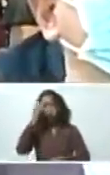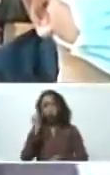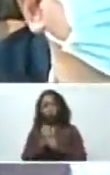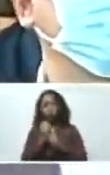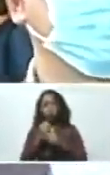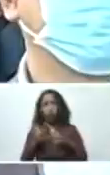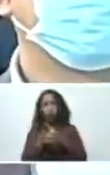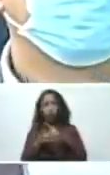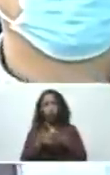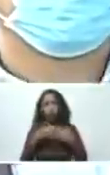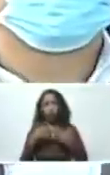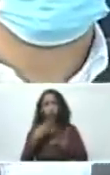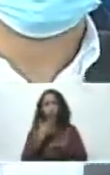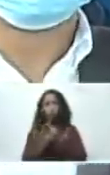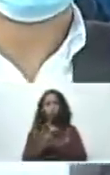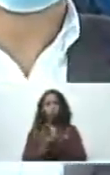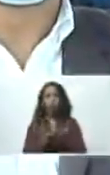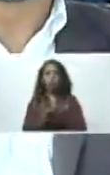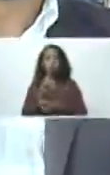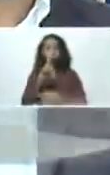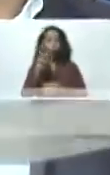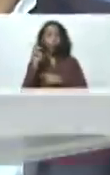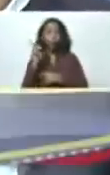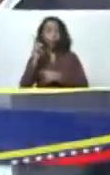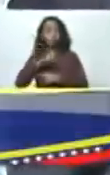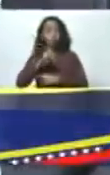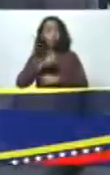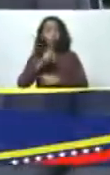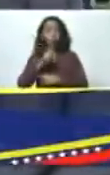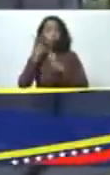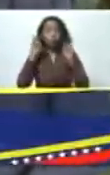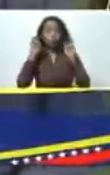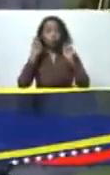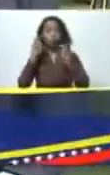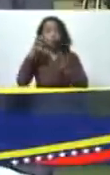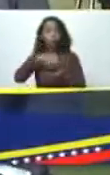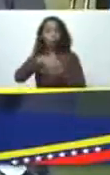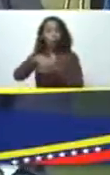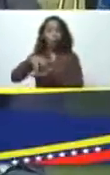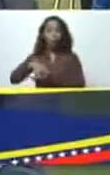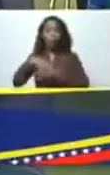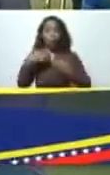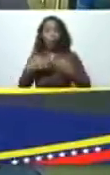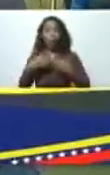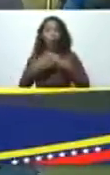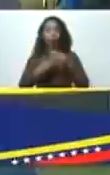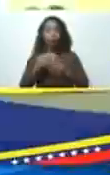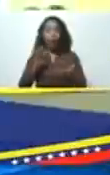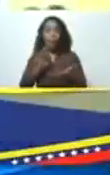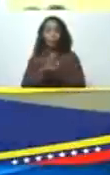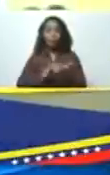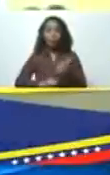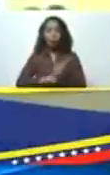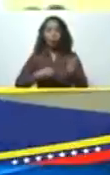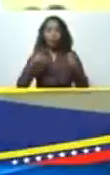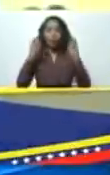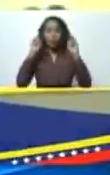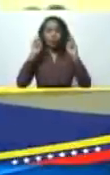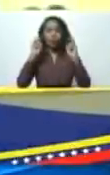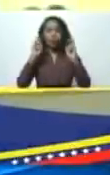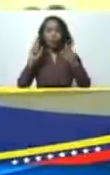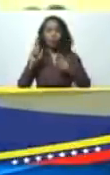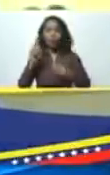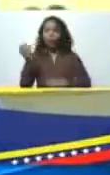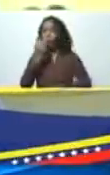conjunto de propuestas, una de ellas la necesidad de una providencia regional que estimule y que facilite al sector gastronómico, que